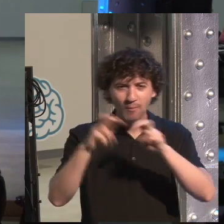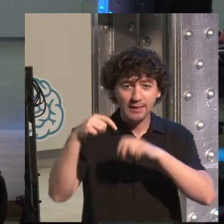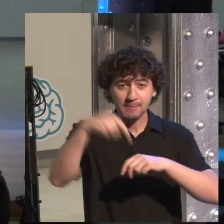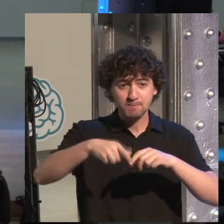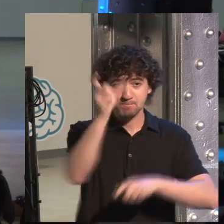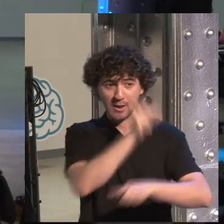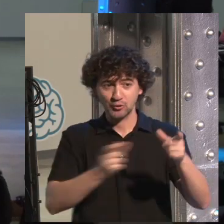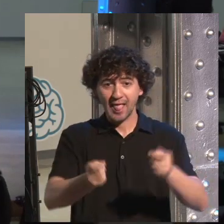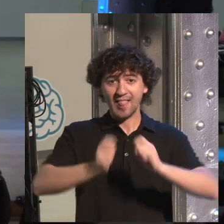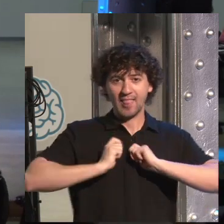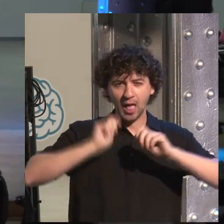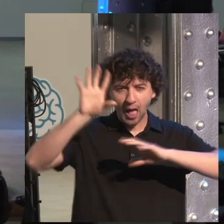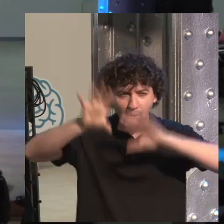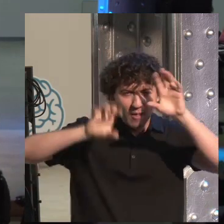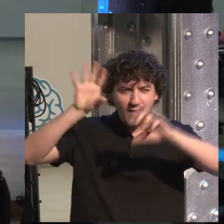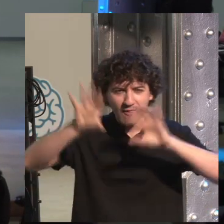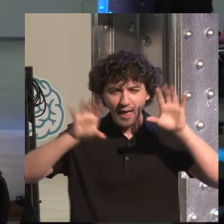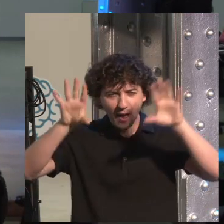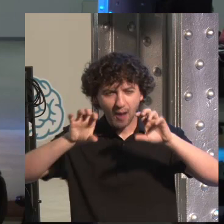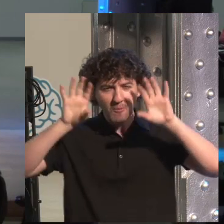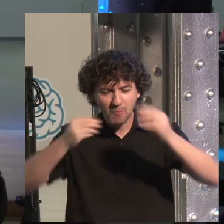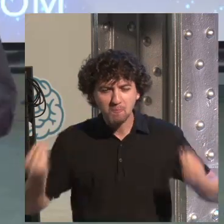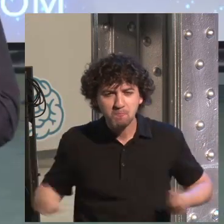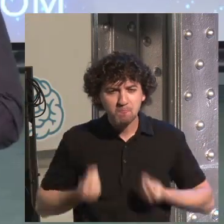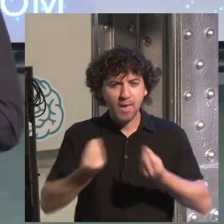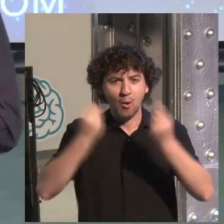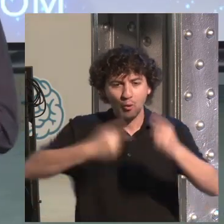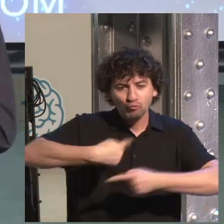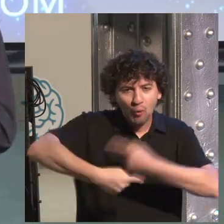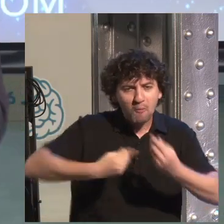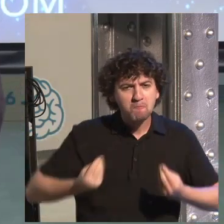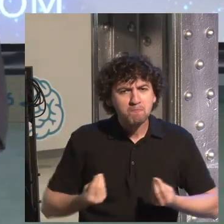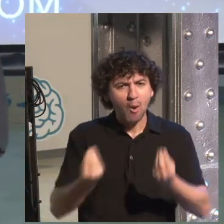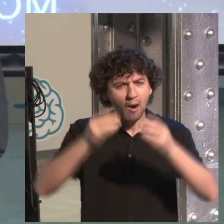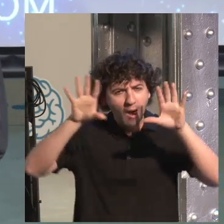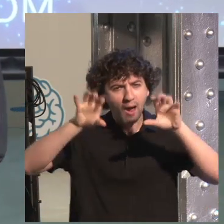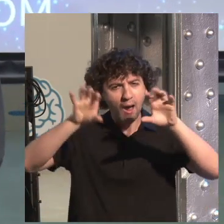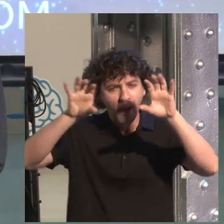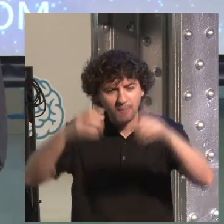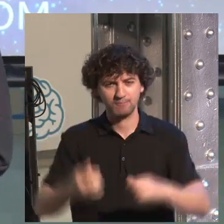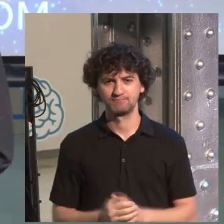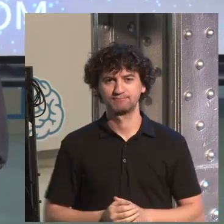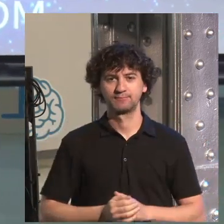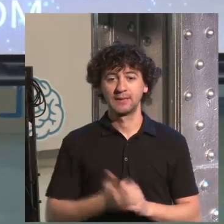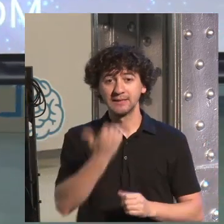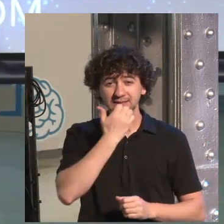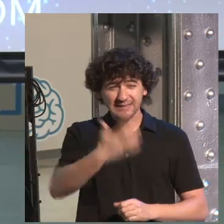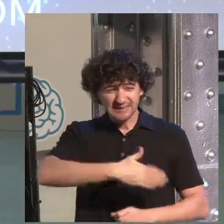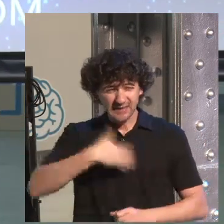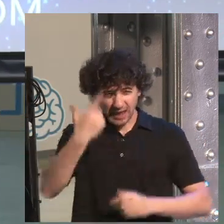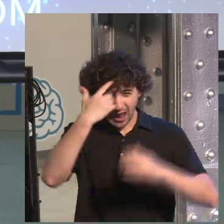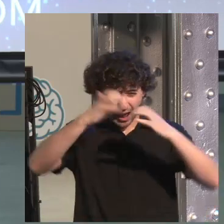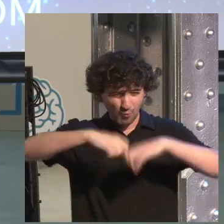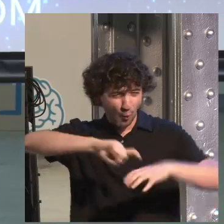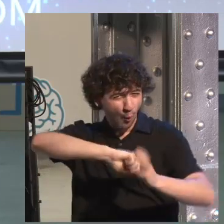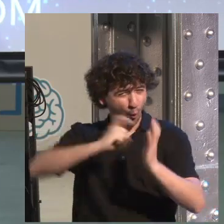y poder poco a poco, eso sí, mejorar cada día un poco más. Así que si vosotros de verdad queréis llegar a utilizar el 100%